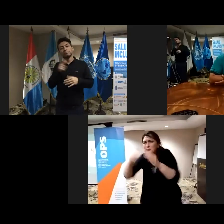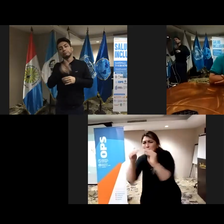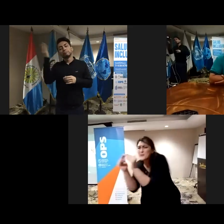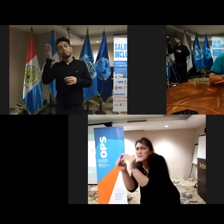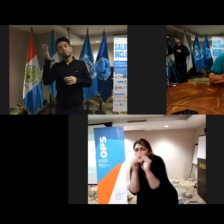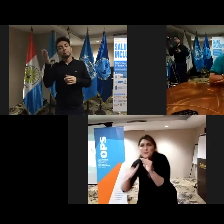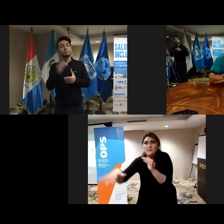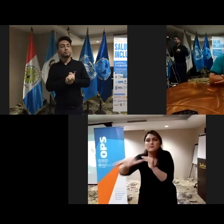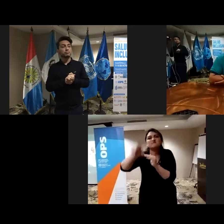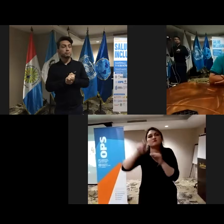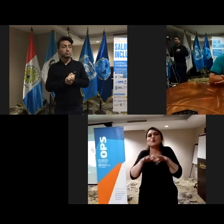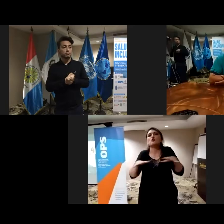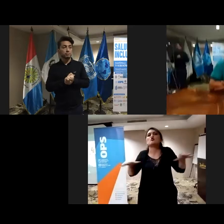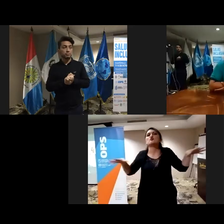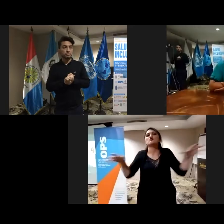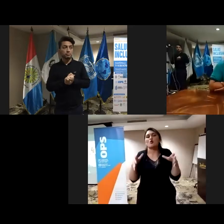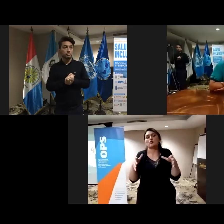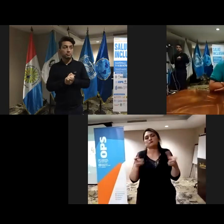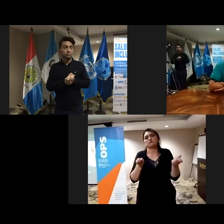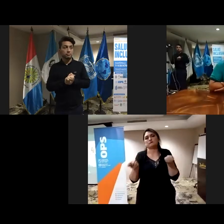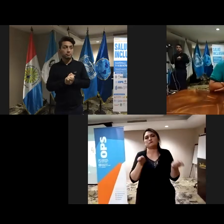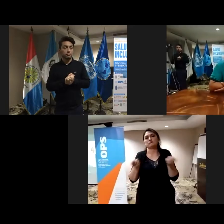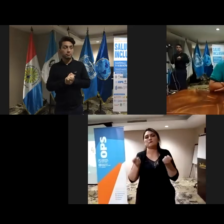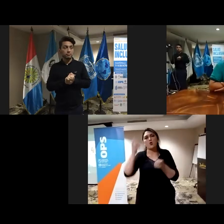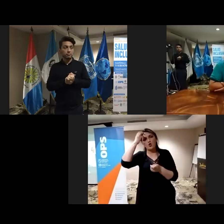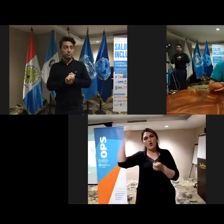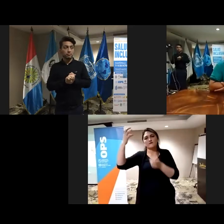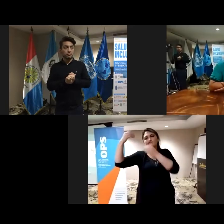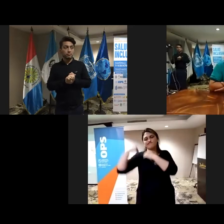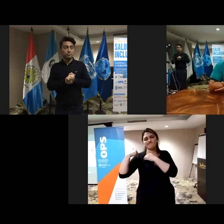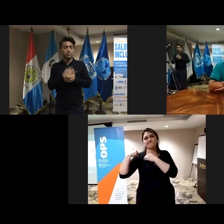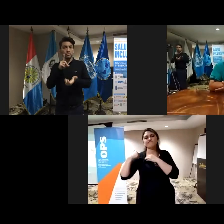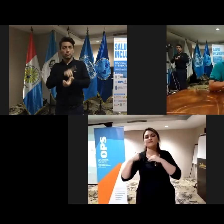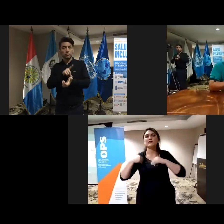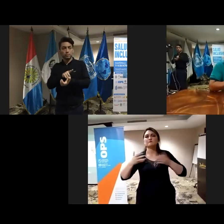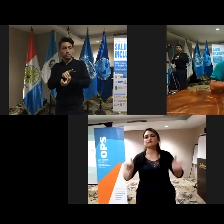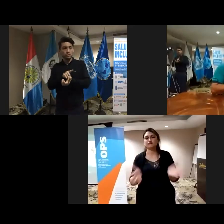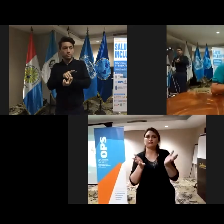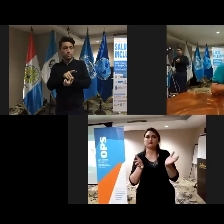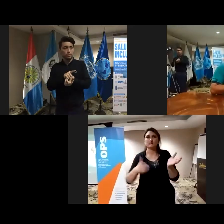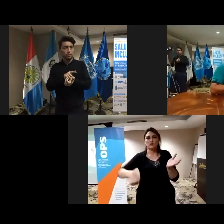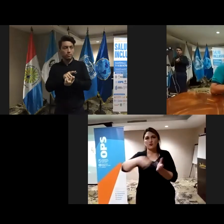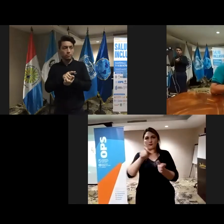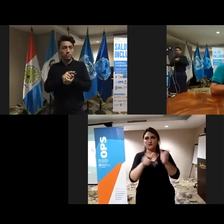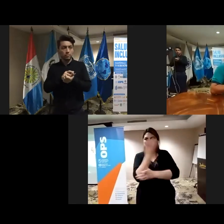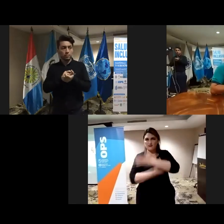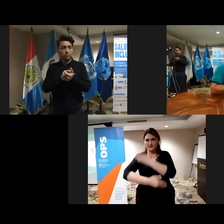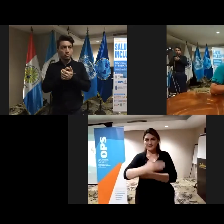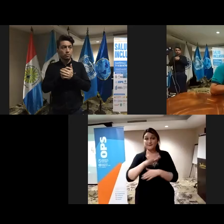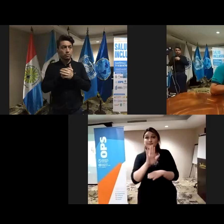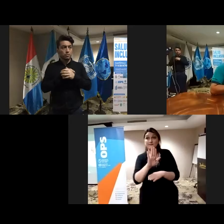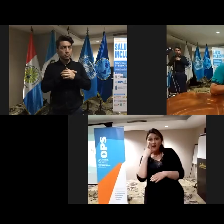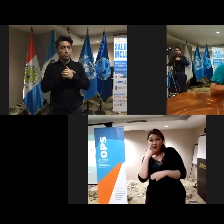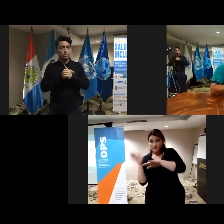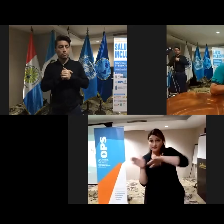la participación de Antoine Renard con el tema de las preguntas del Washington